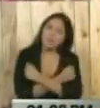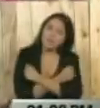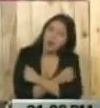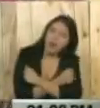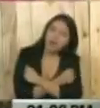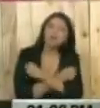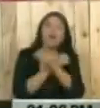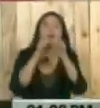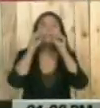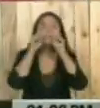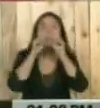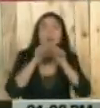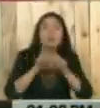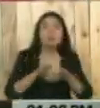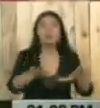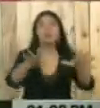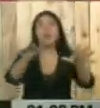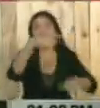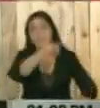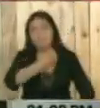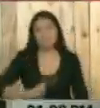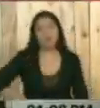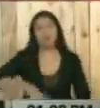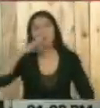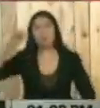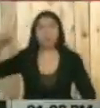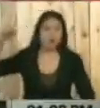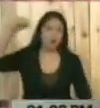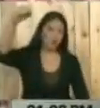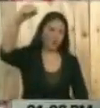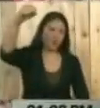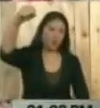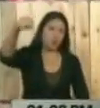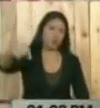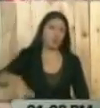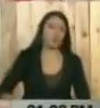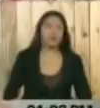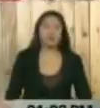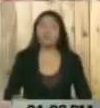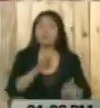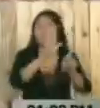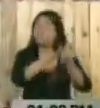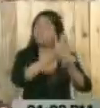y bendiciones al presidente Maduro y que sepa